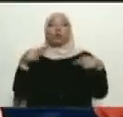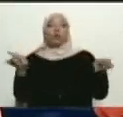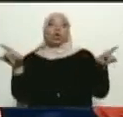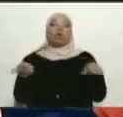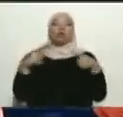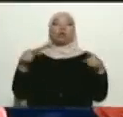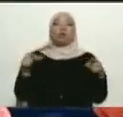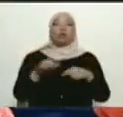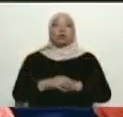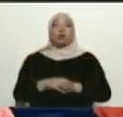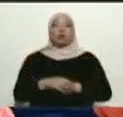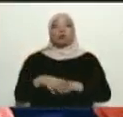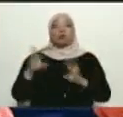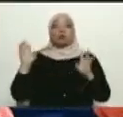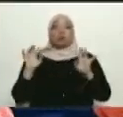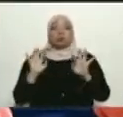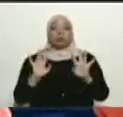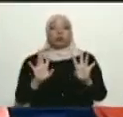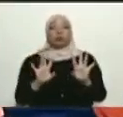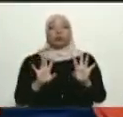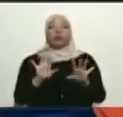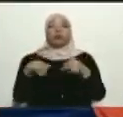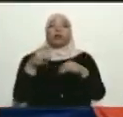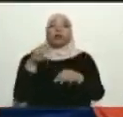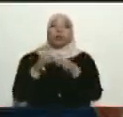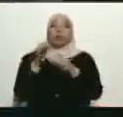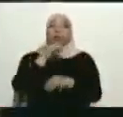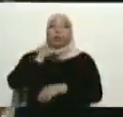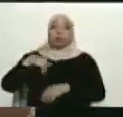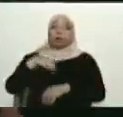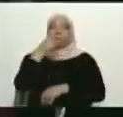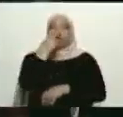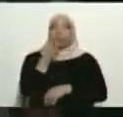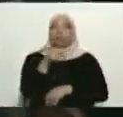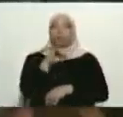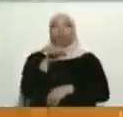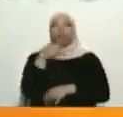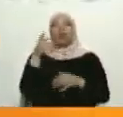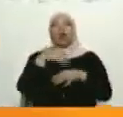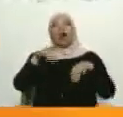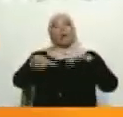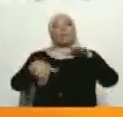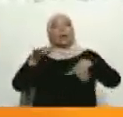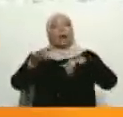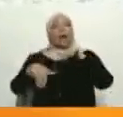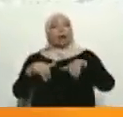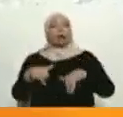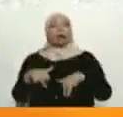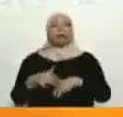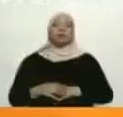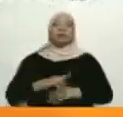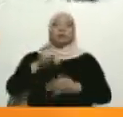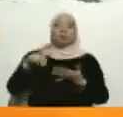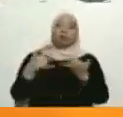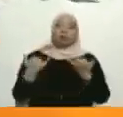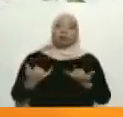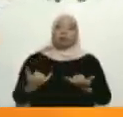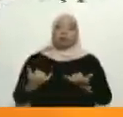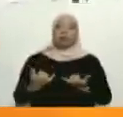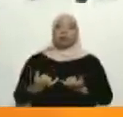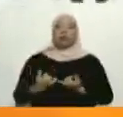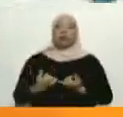ver una caravana pasar de esas tan espectaculares que vimos para ir a una playa para ir a un parque nacional Bueno